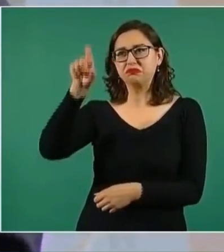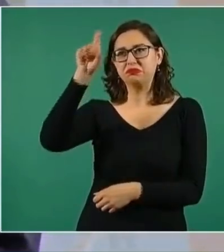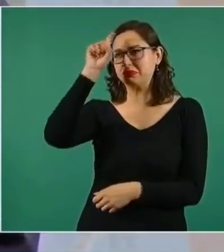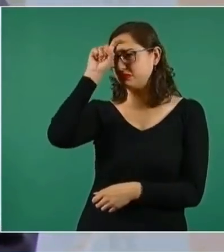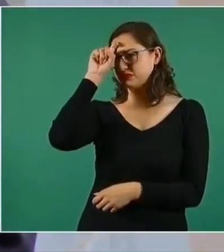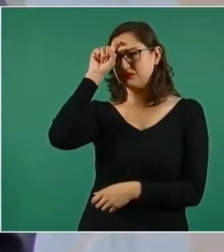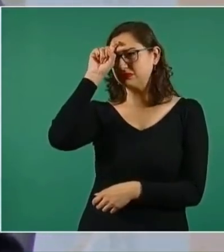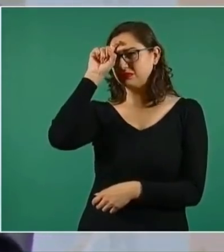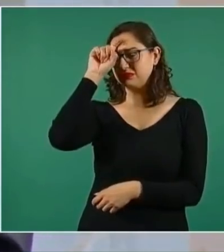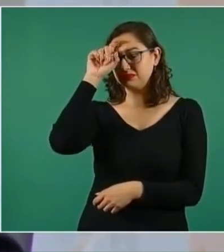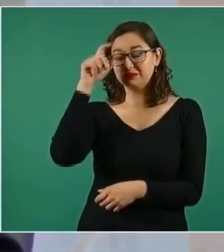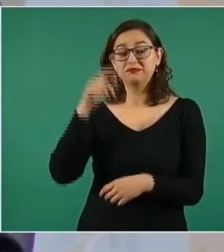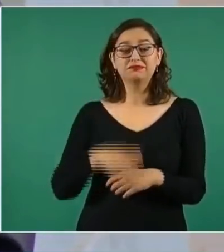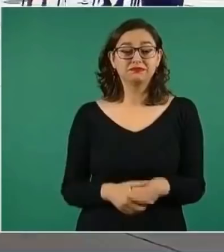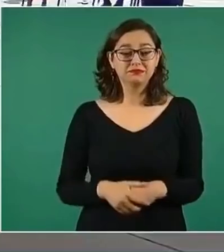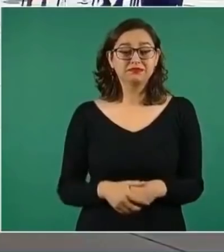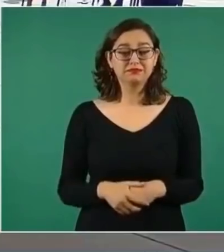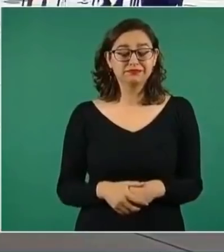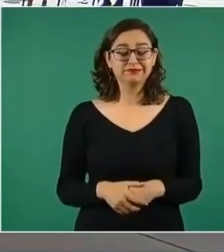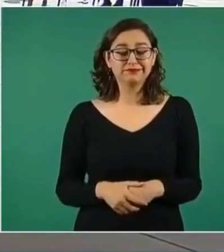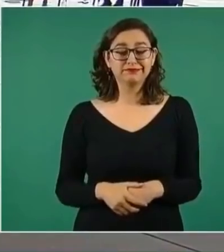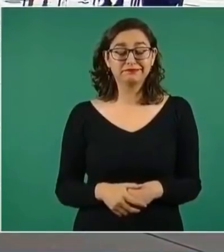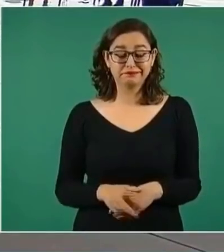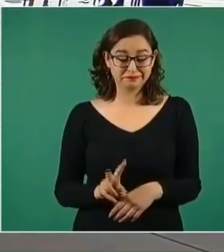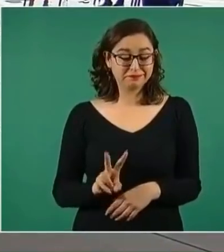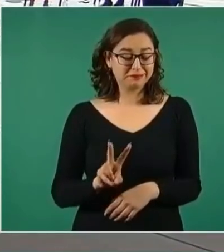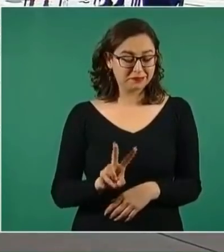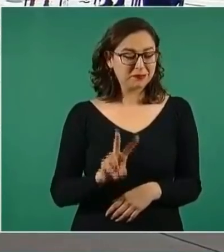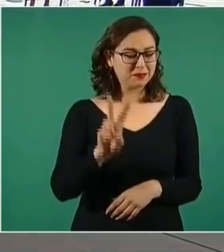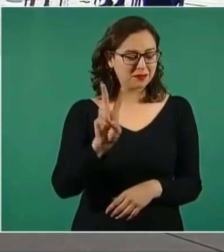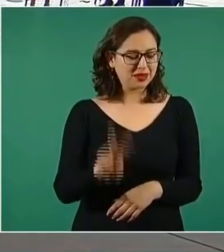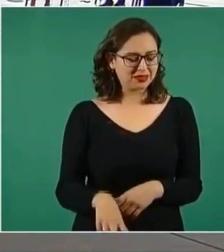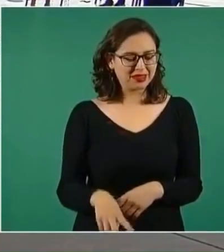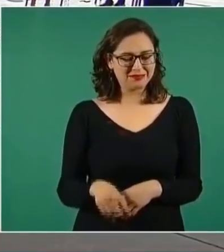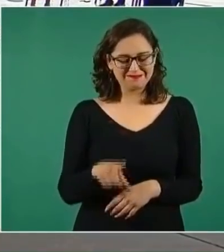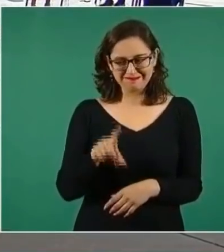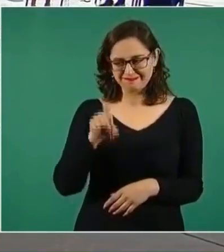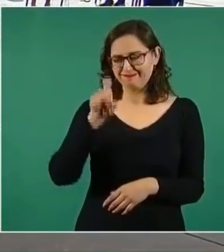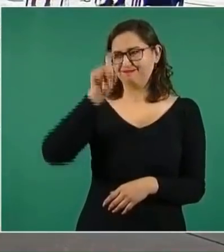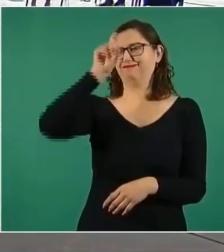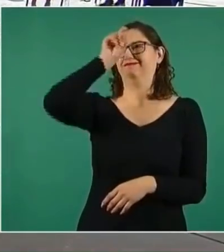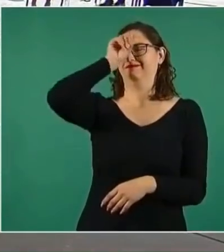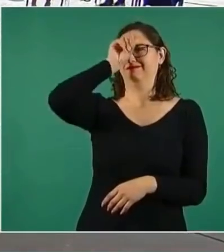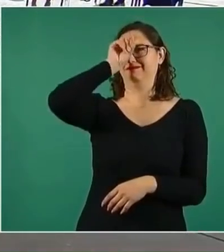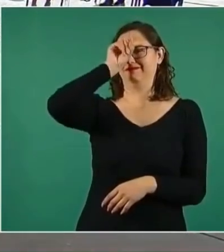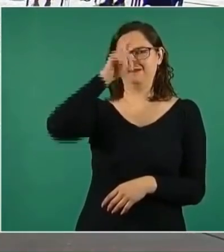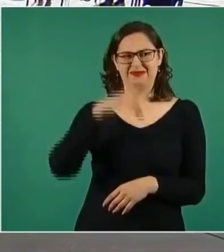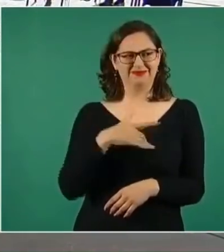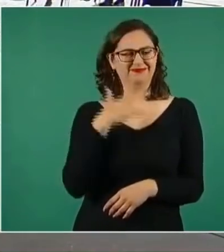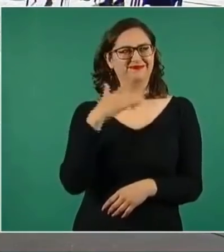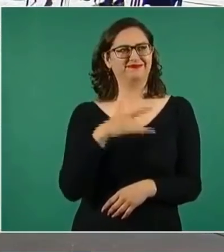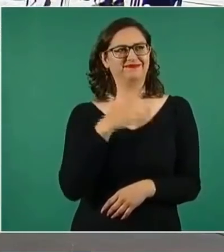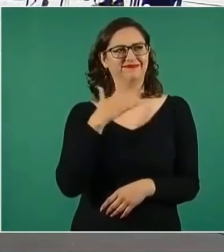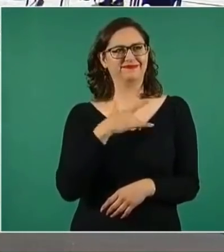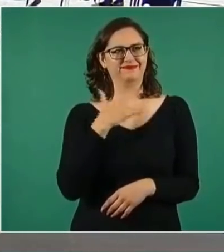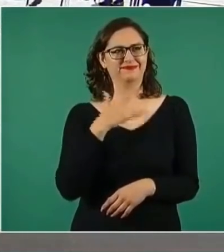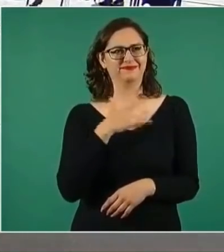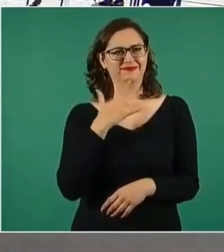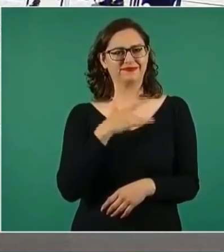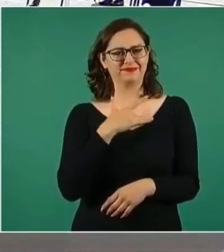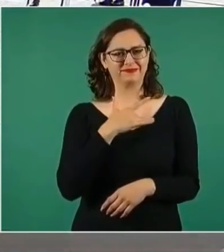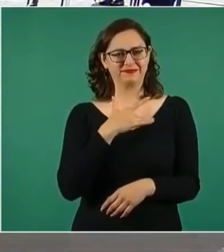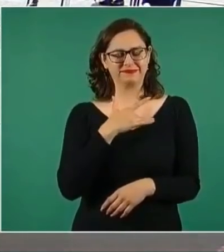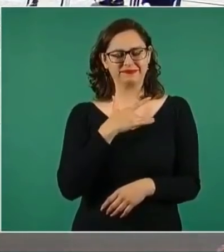Y en efecto, la pregunta obligada es si